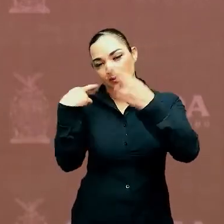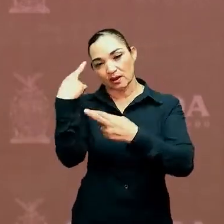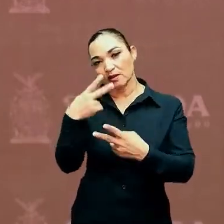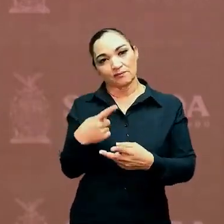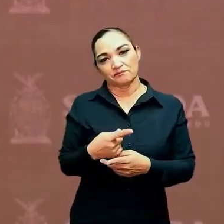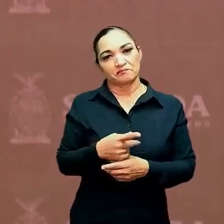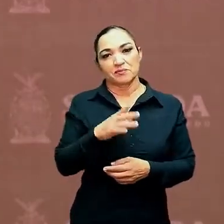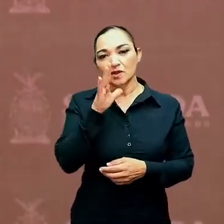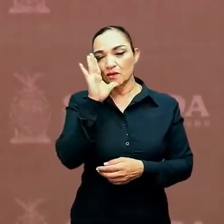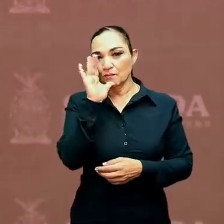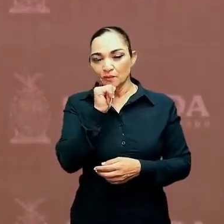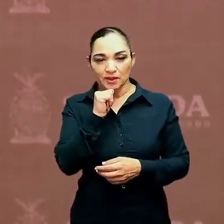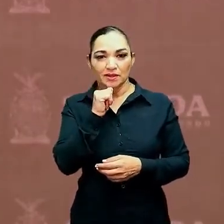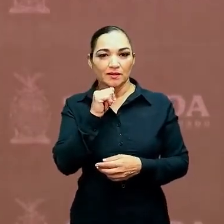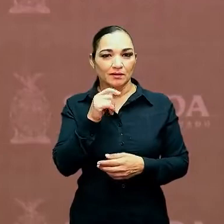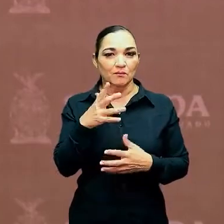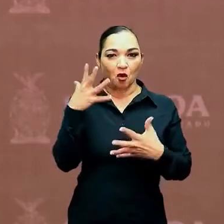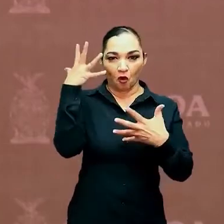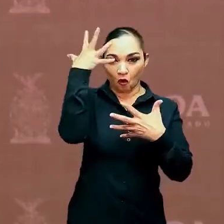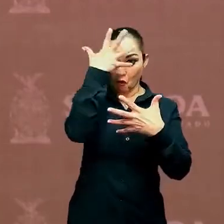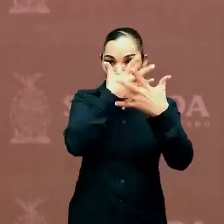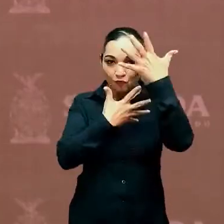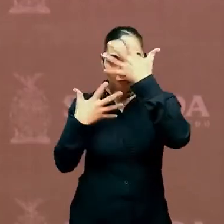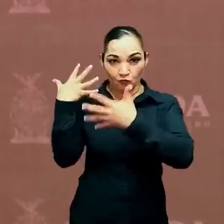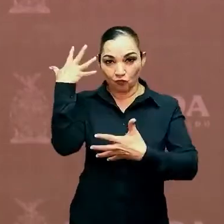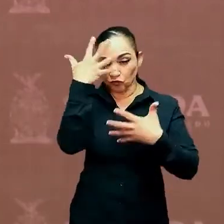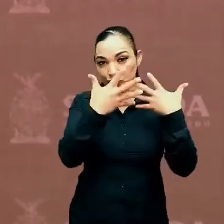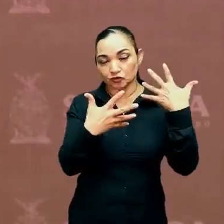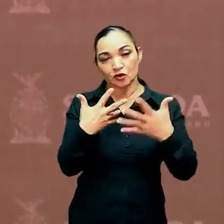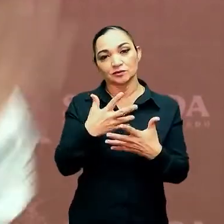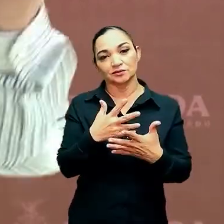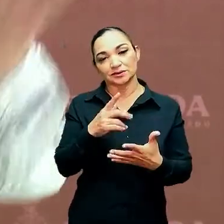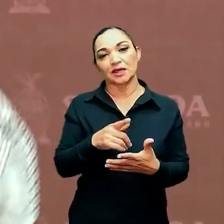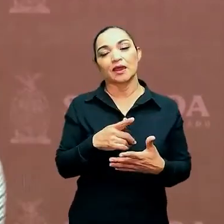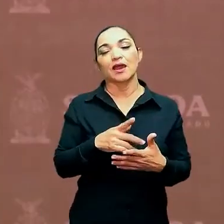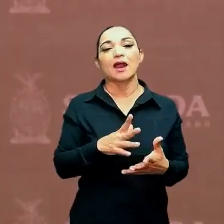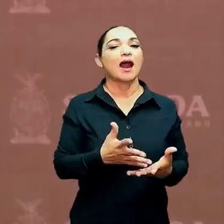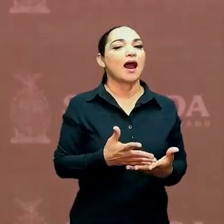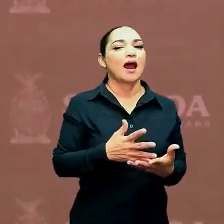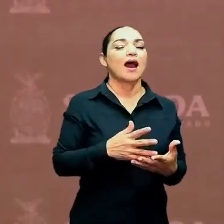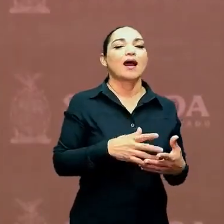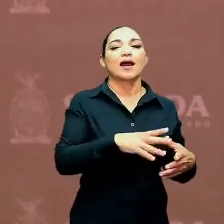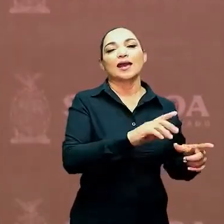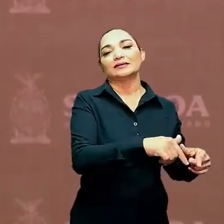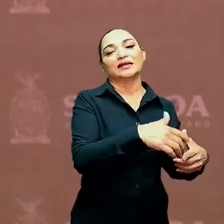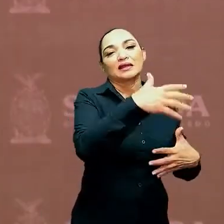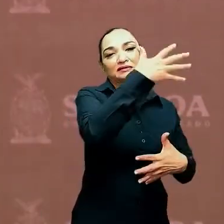haber esta confusión de que te desdoblas y ya no pasa nada.